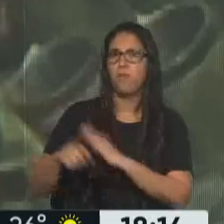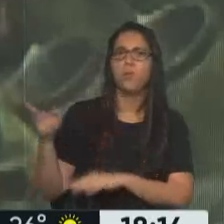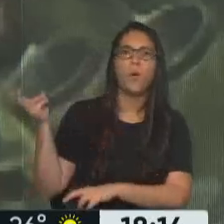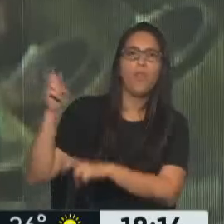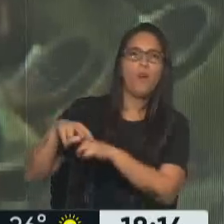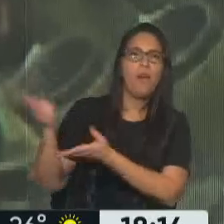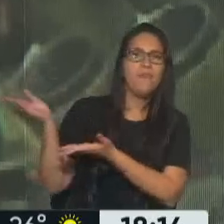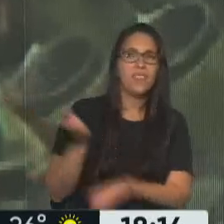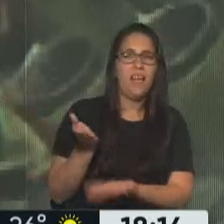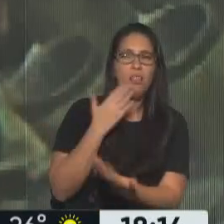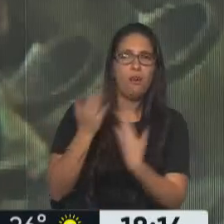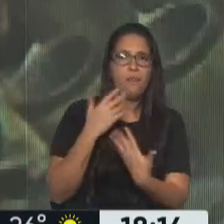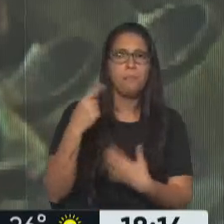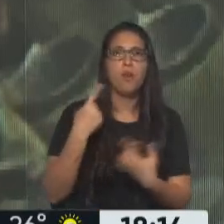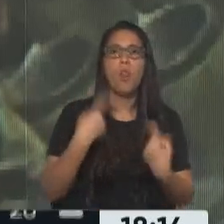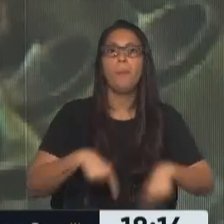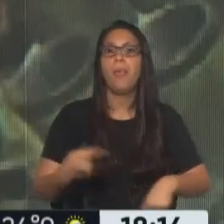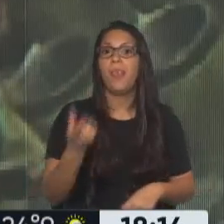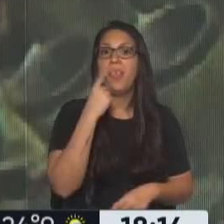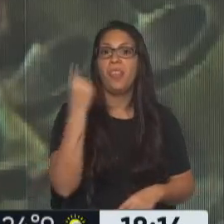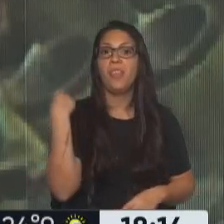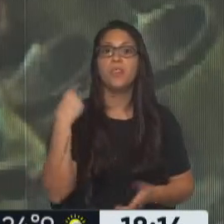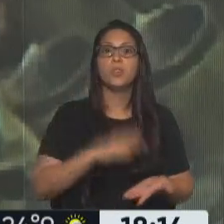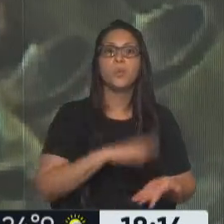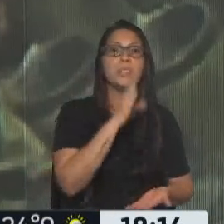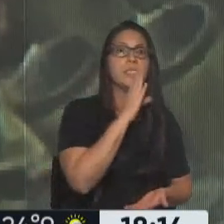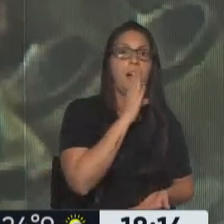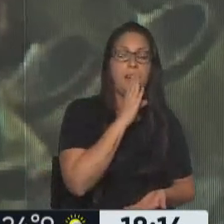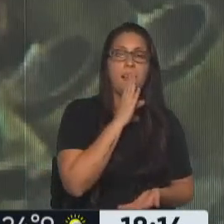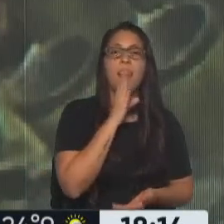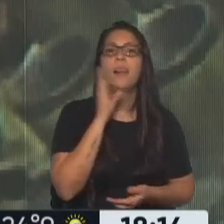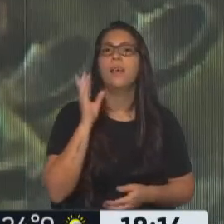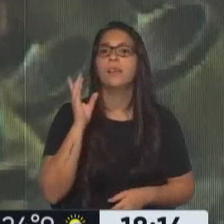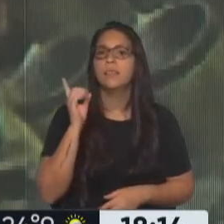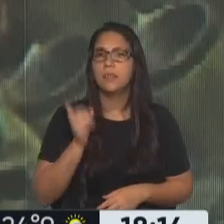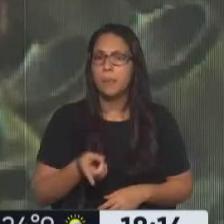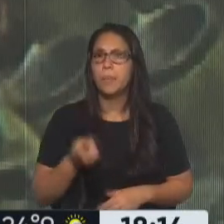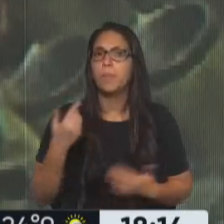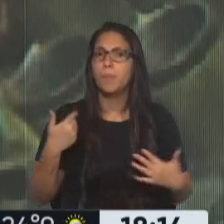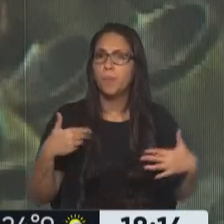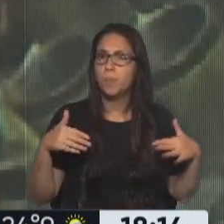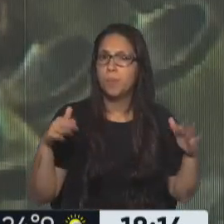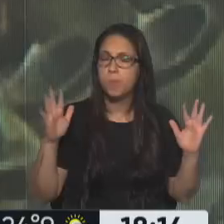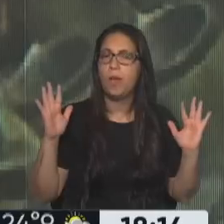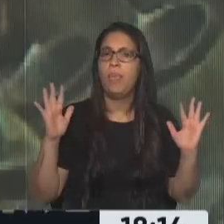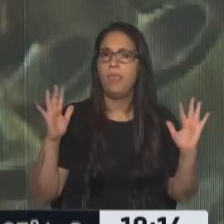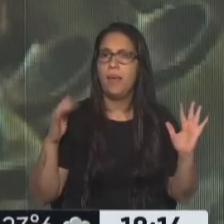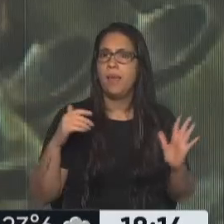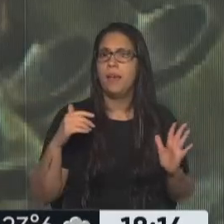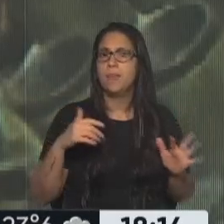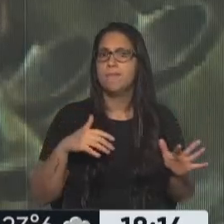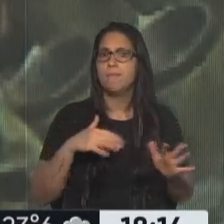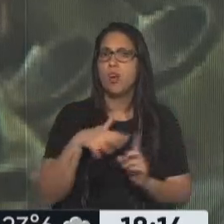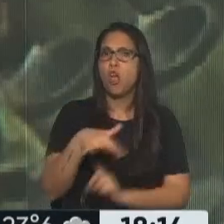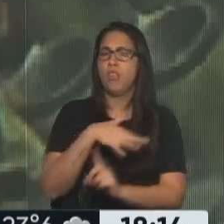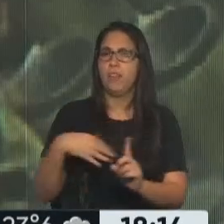pero que las noticias también que llegaron en estos últimos días sobre Israel y el rol que también puede llegar a jugar en esta Siria, que hasta el momento, digamos, hay